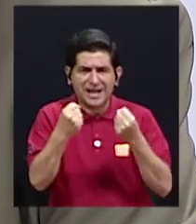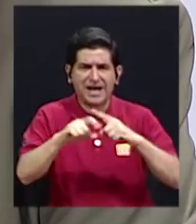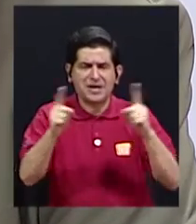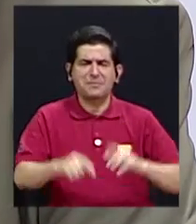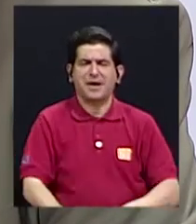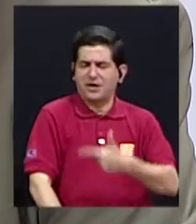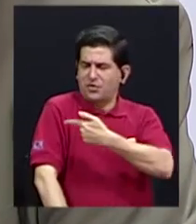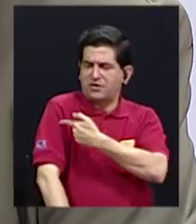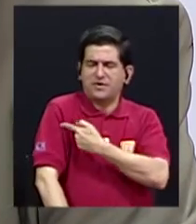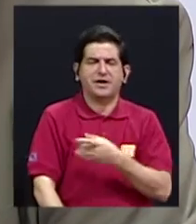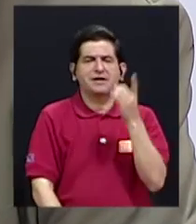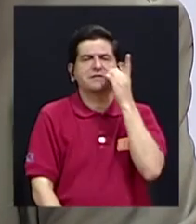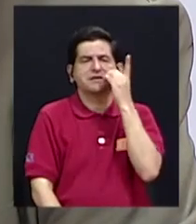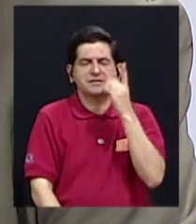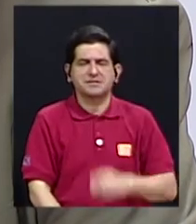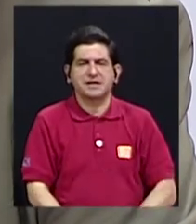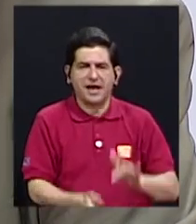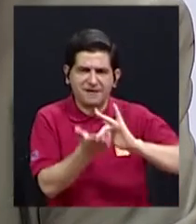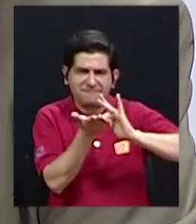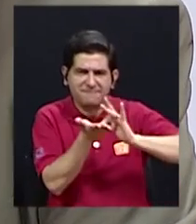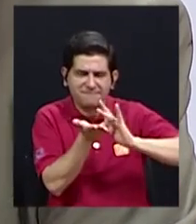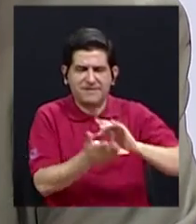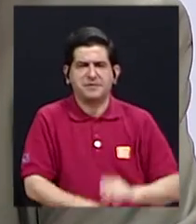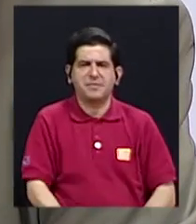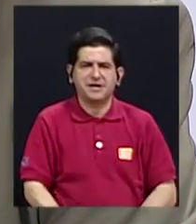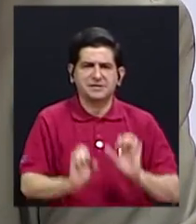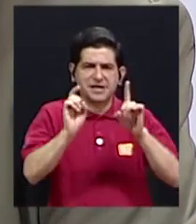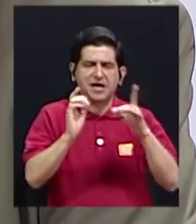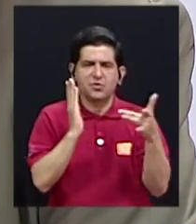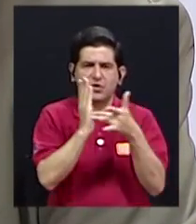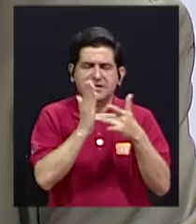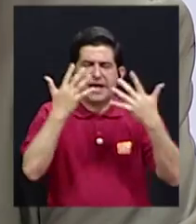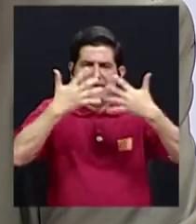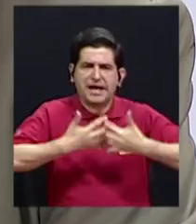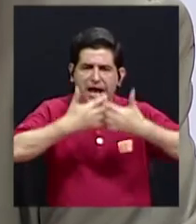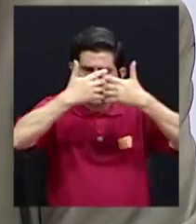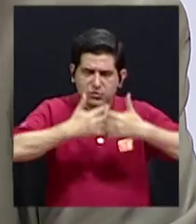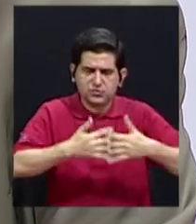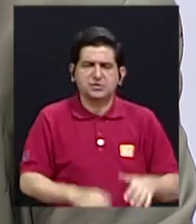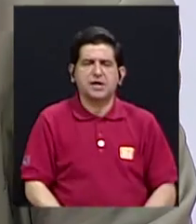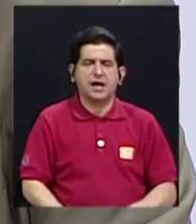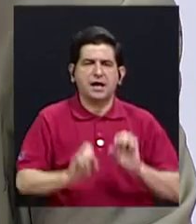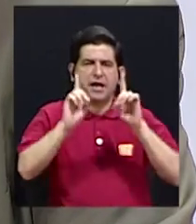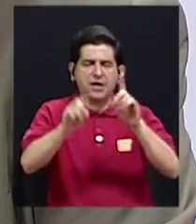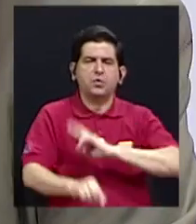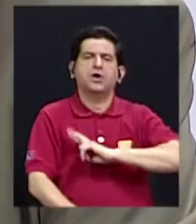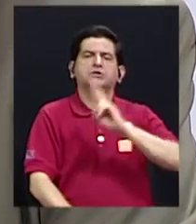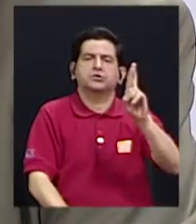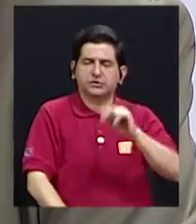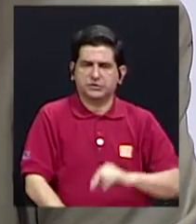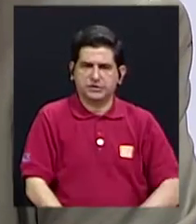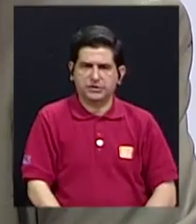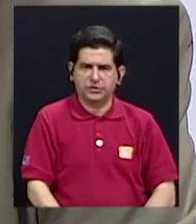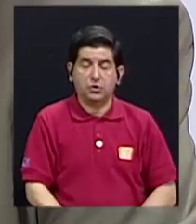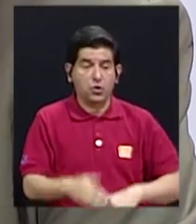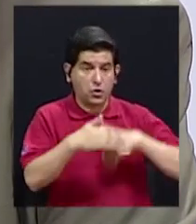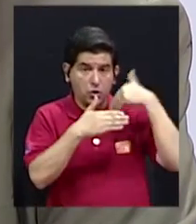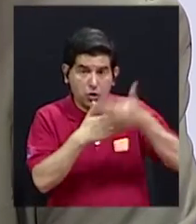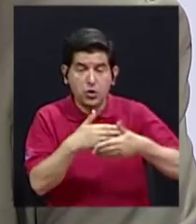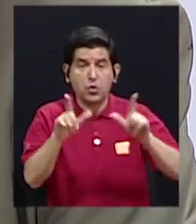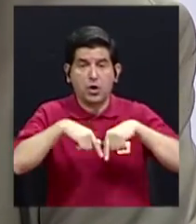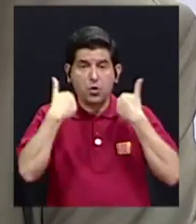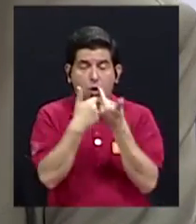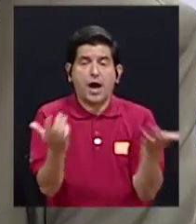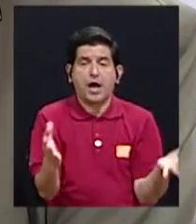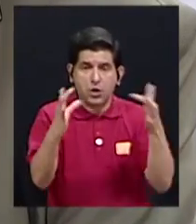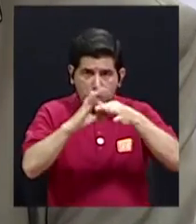enfermería odontología farmacia educación técnica industrial educación religiosa y luego también ese grupo